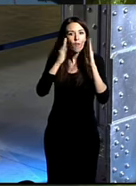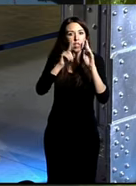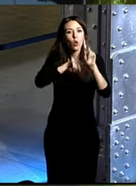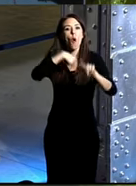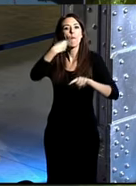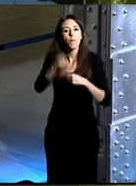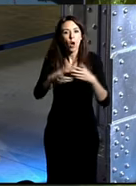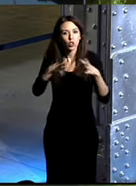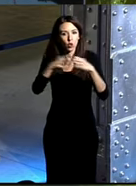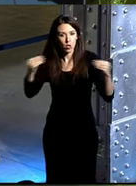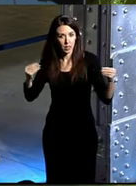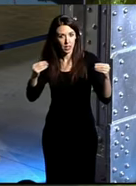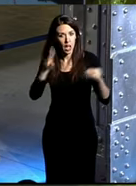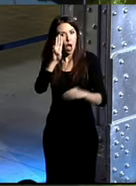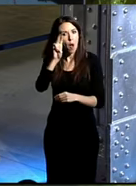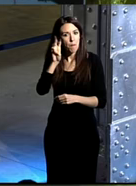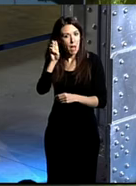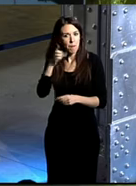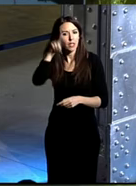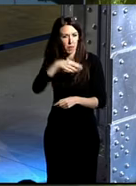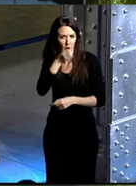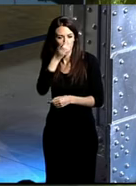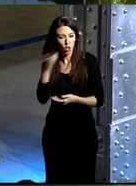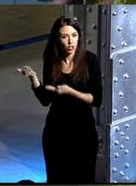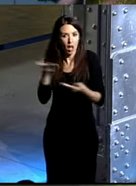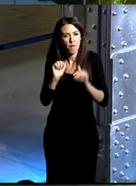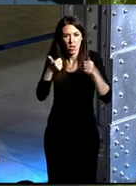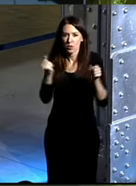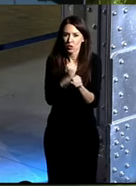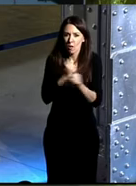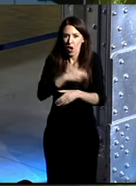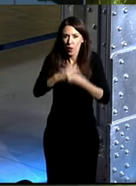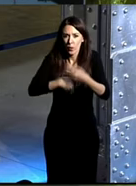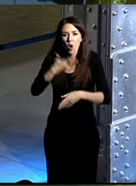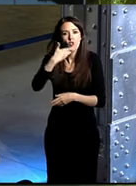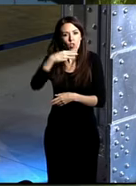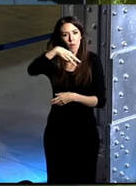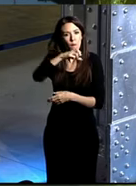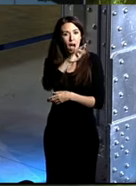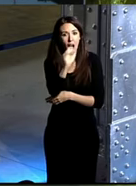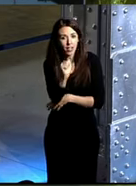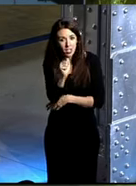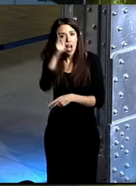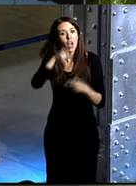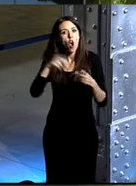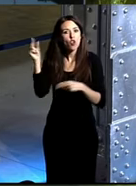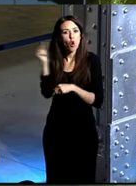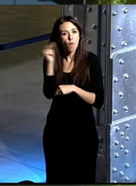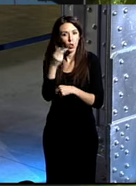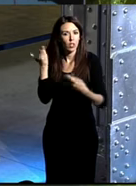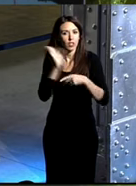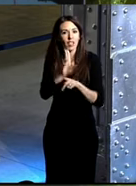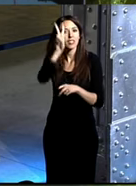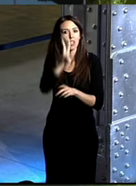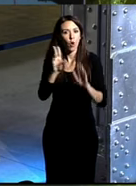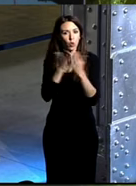postuniversidad. Y bueno, Pepe nos acogió y Rosa también y empezamos a trabajar juntos y después la conocimos a María y en la Complutense presentamos el